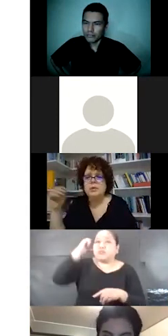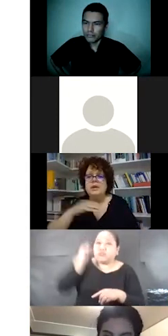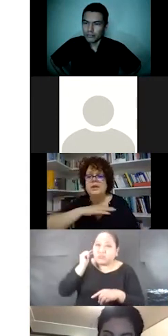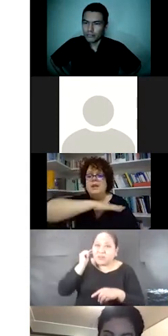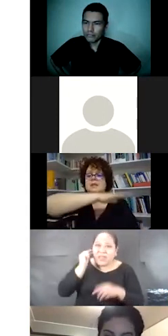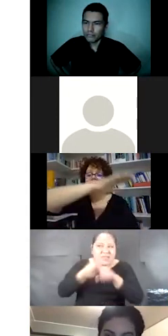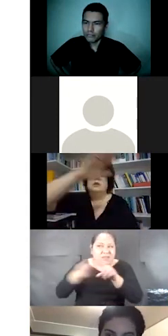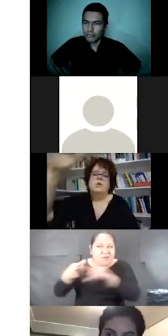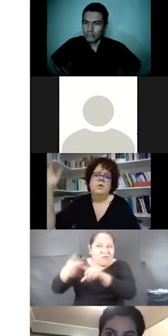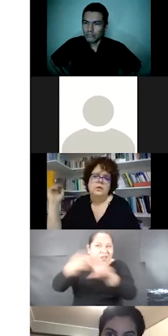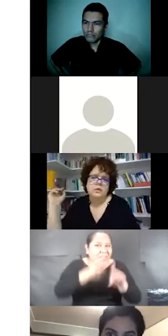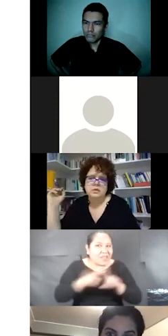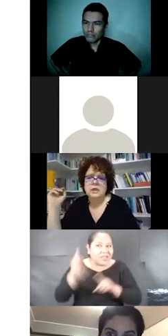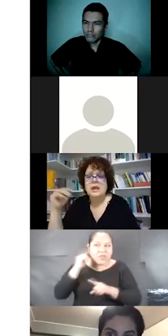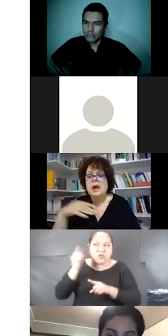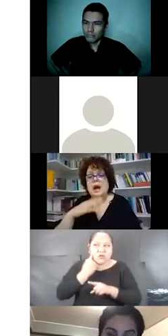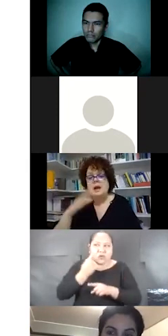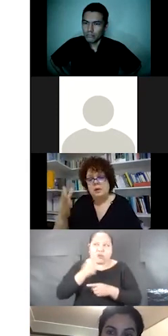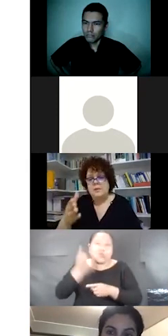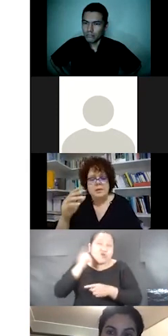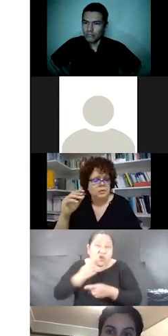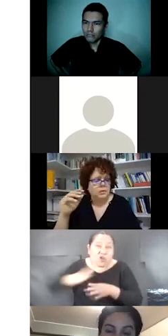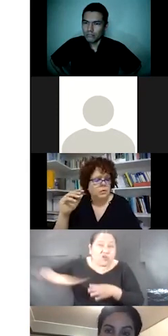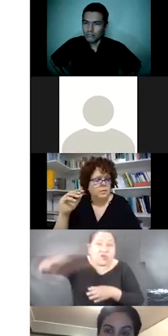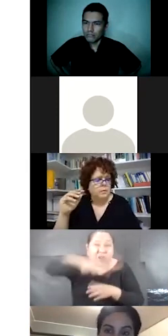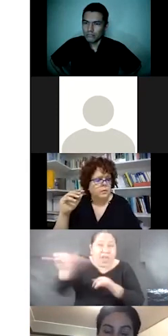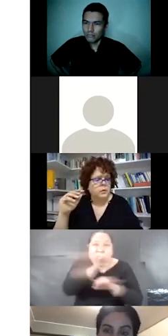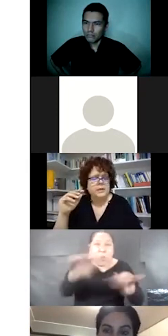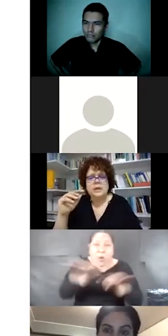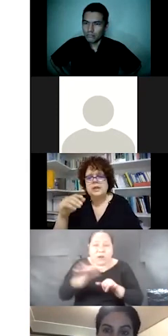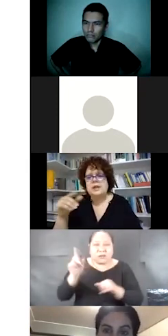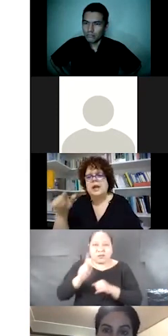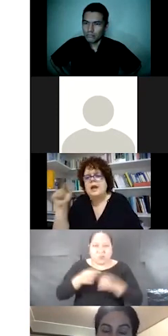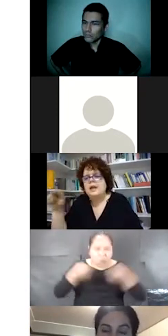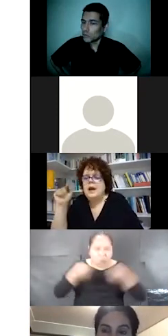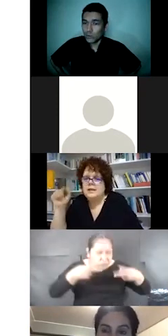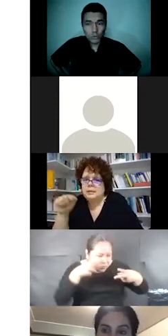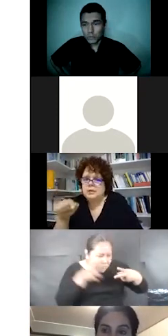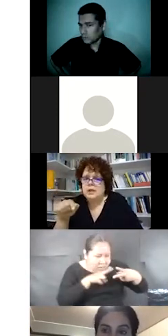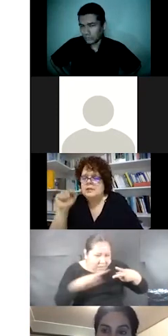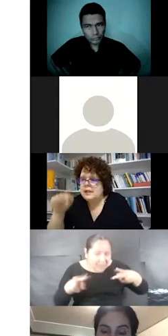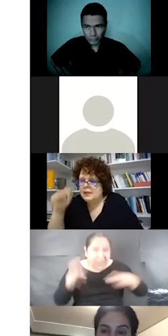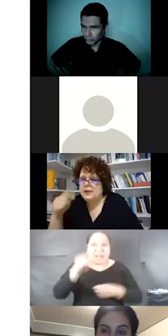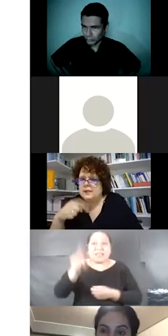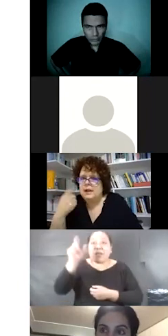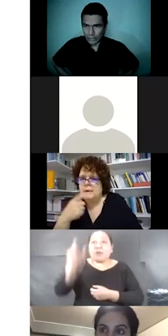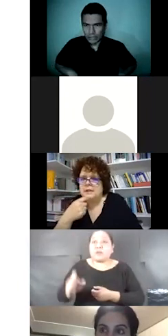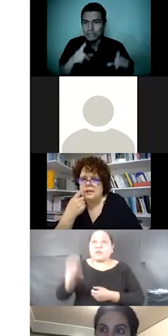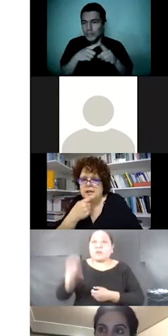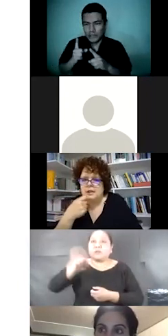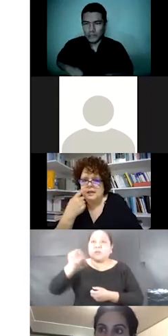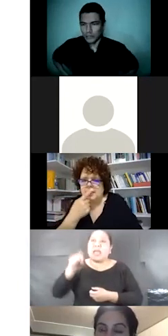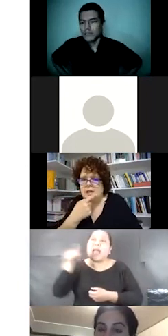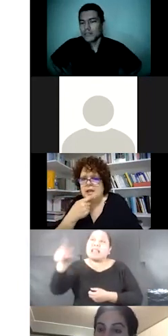no podemos generalizar todo, ¿no? Entonces, porque vi un comentario que decía que a esa persona sí le afecta la